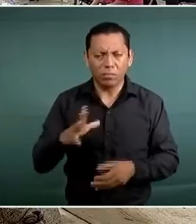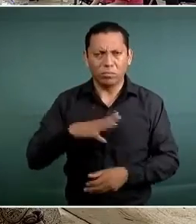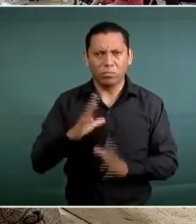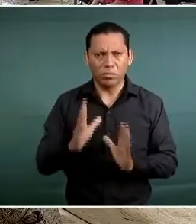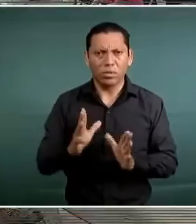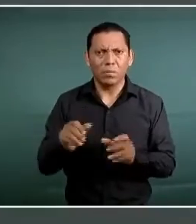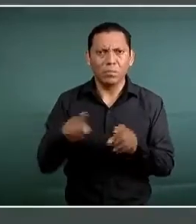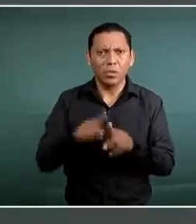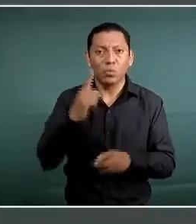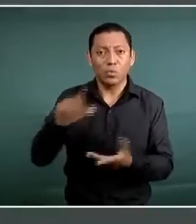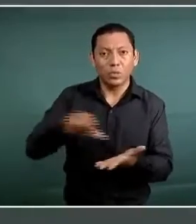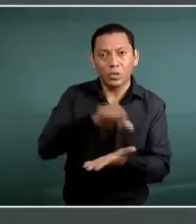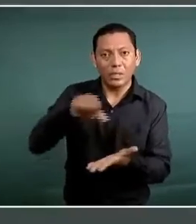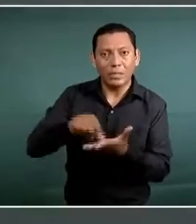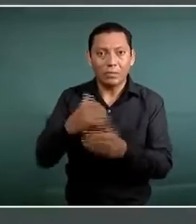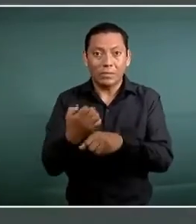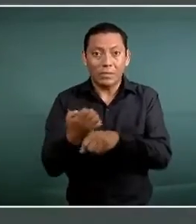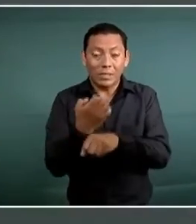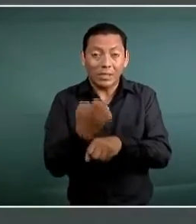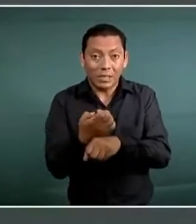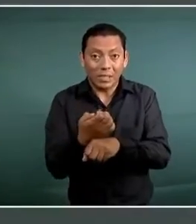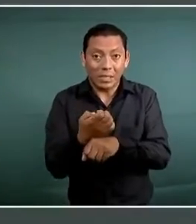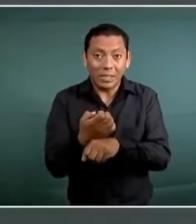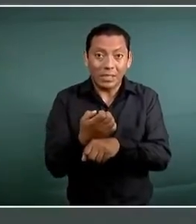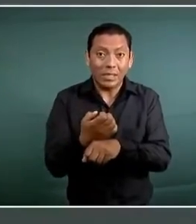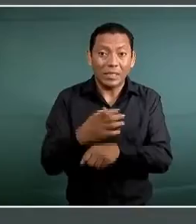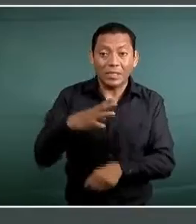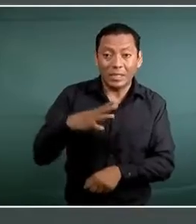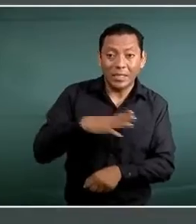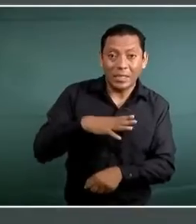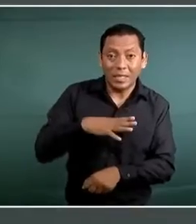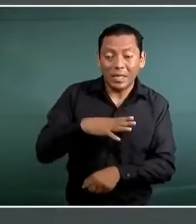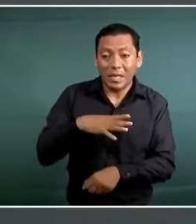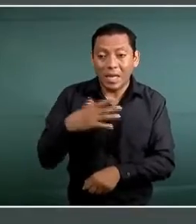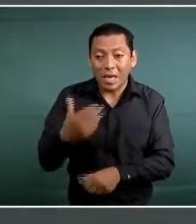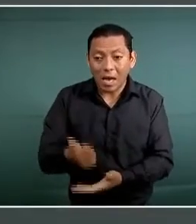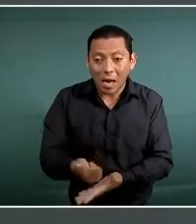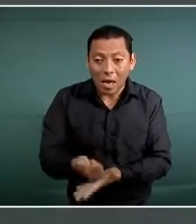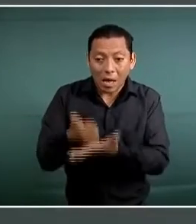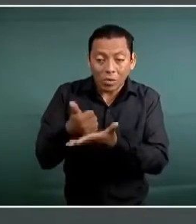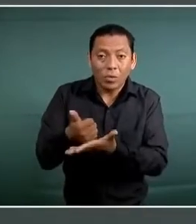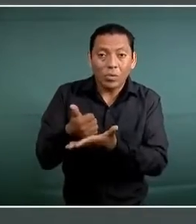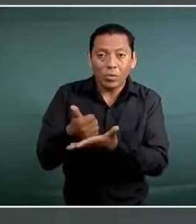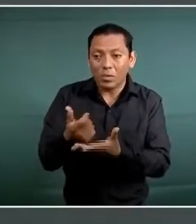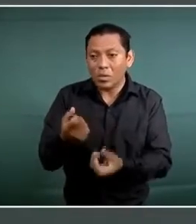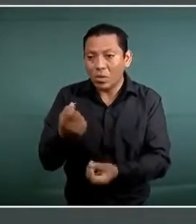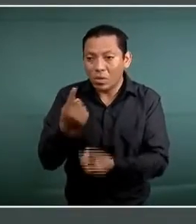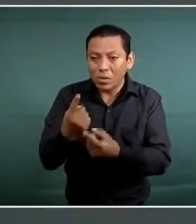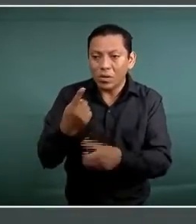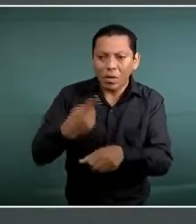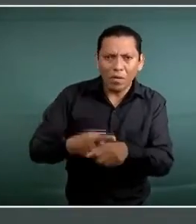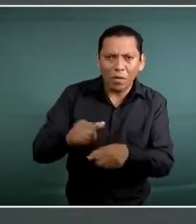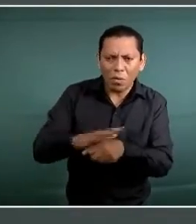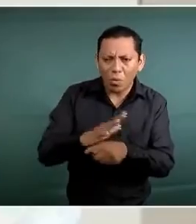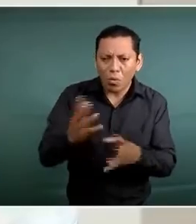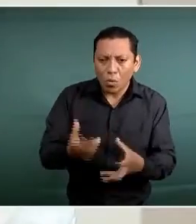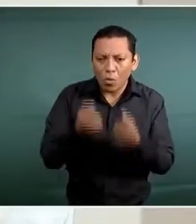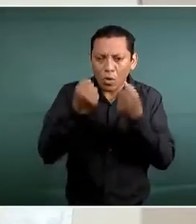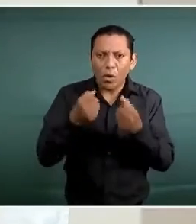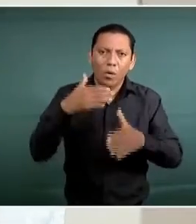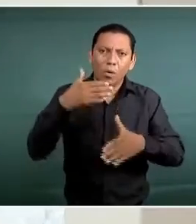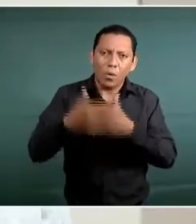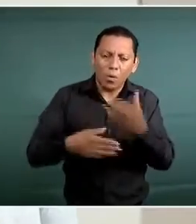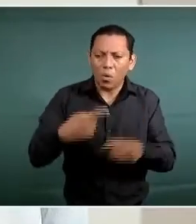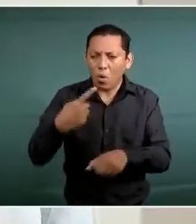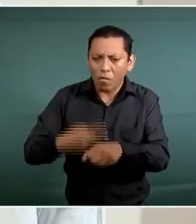un centro estatal de rehabilitación para que los enfermos que van saliendo se les siga su tratamiento.